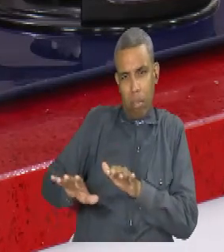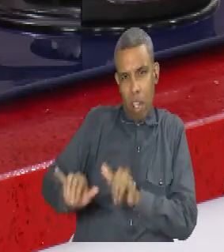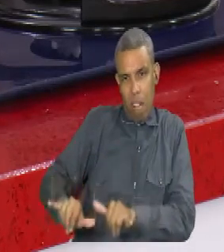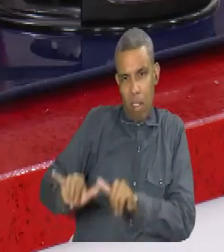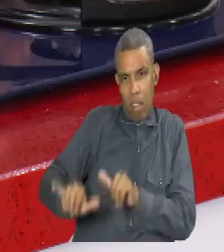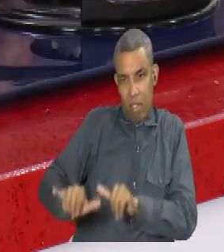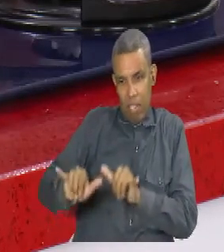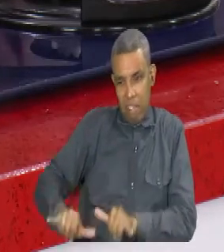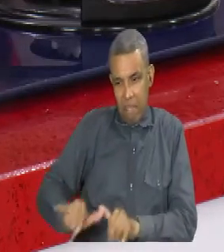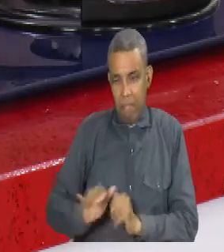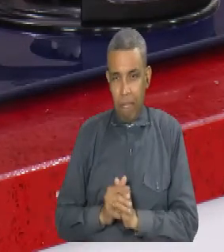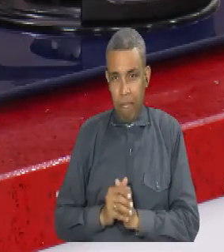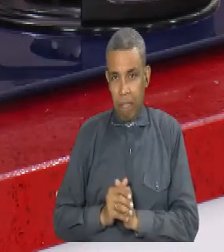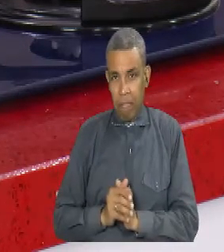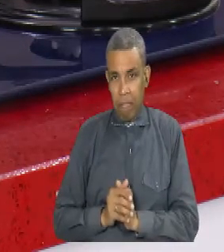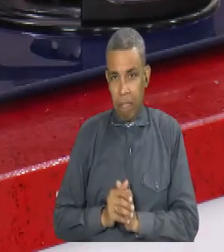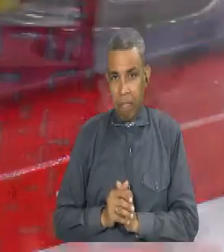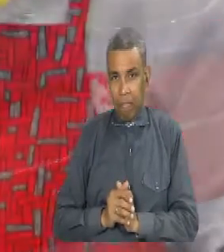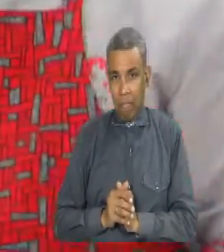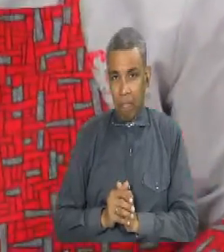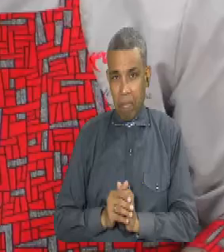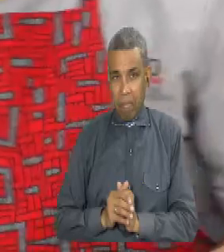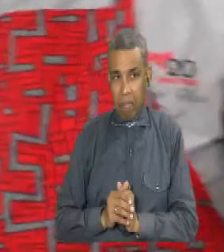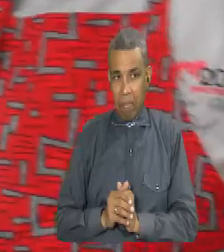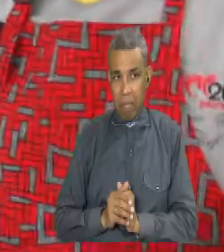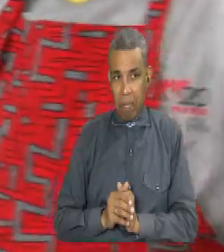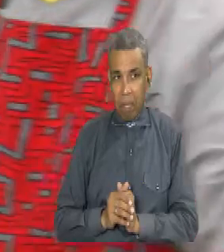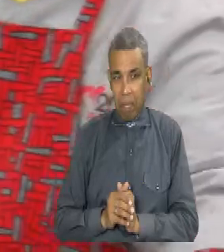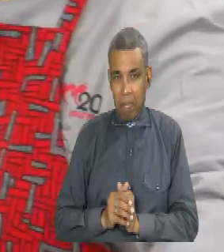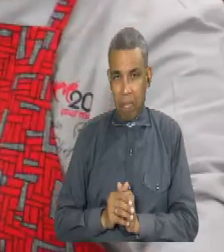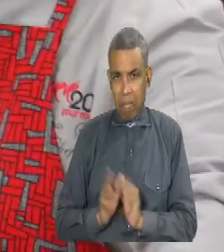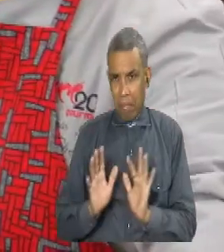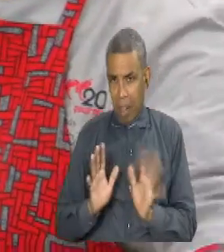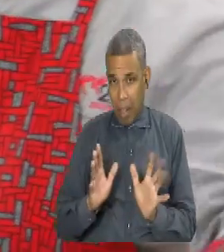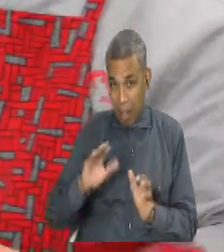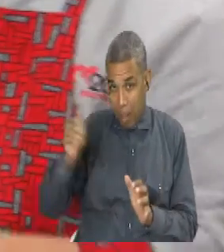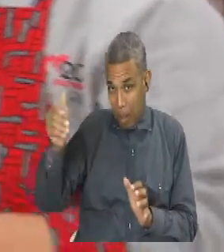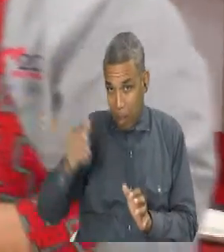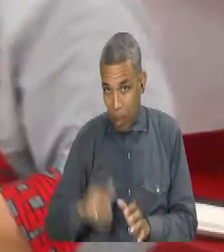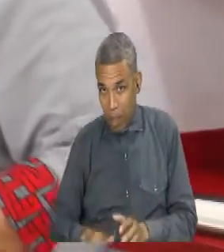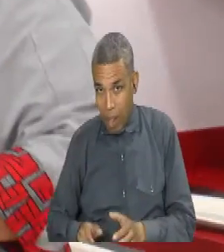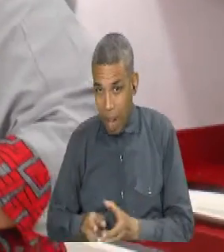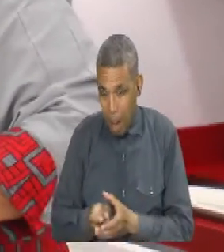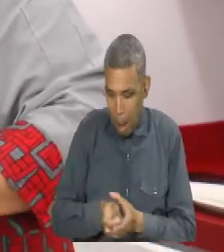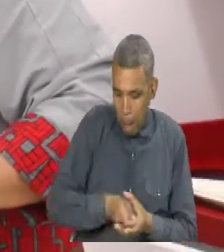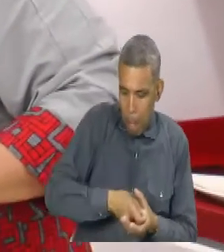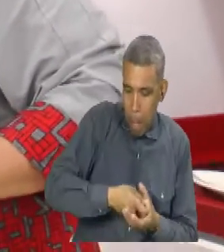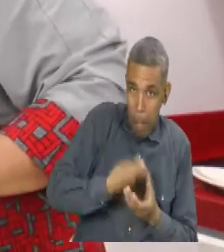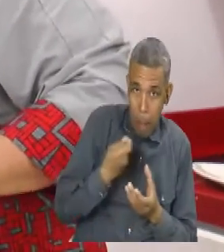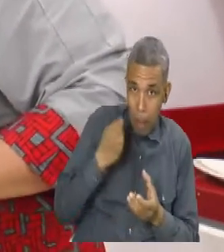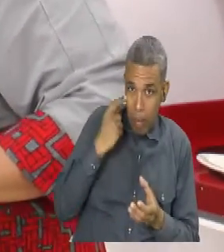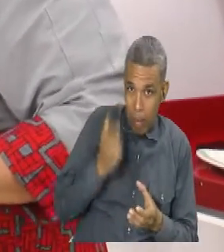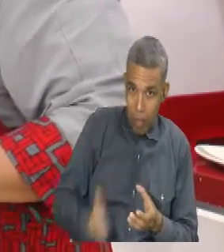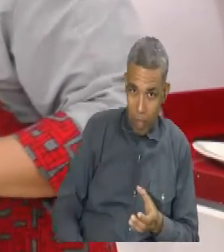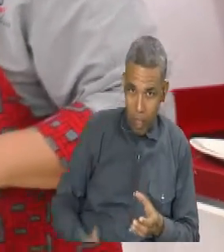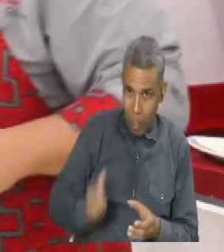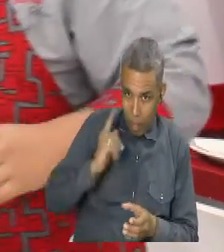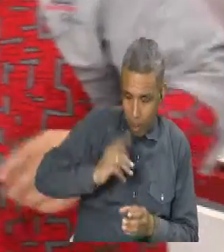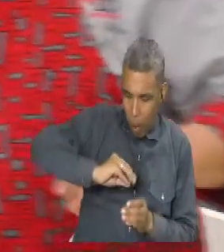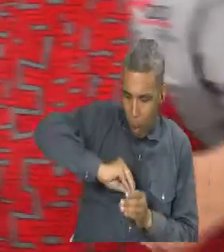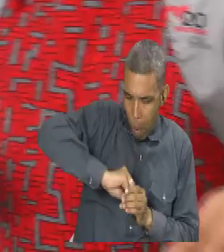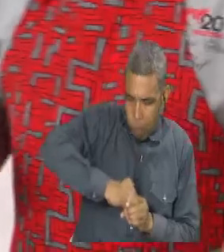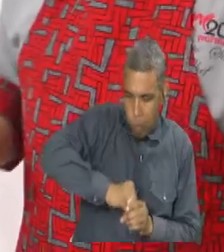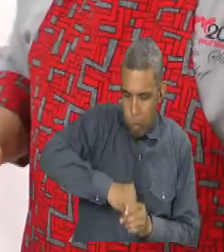después lo que vamos a hacer es estallarlas y rellenarlas con el atún y la cebolla. Para la cocina, Jessica, aparte de